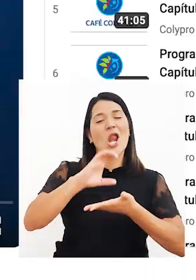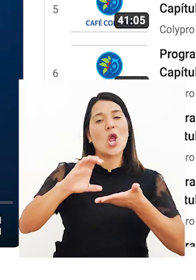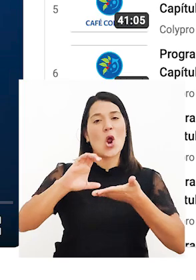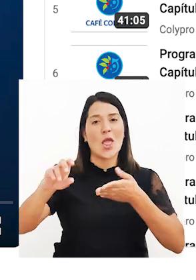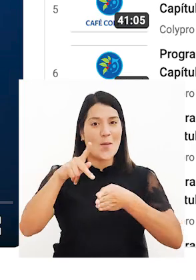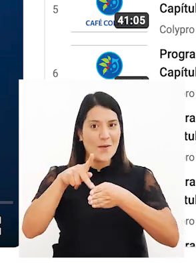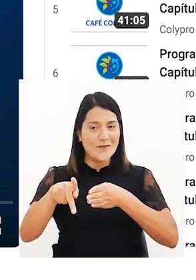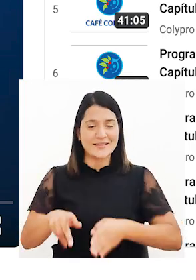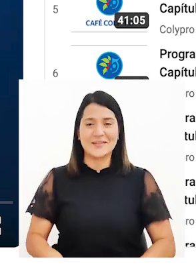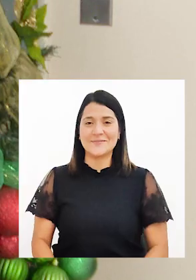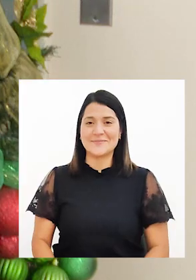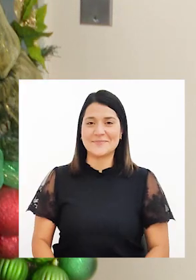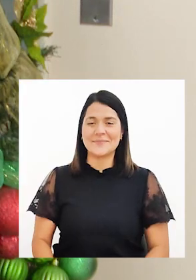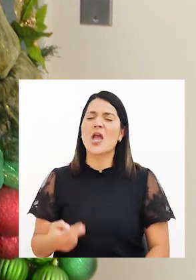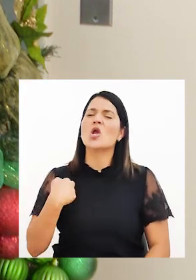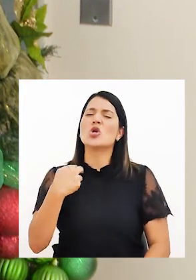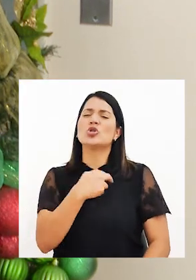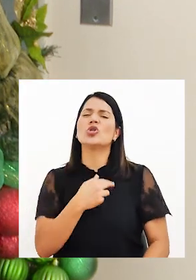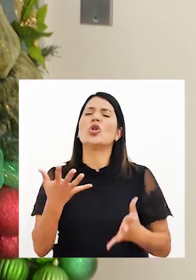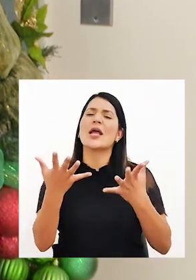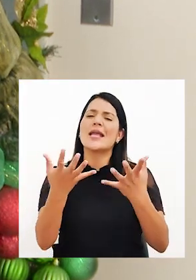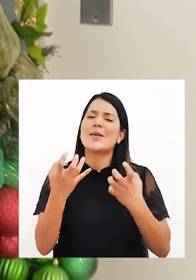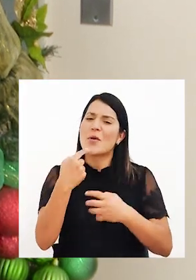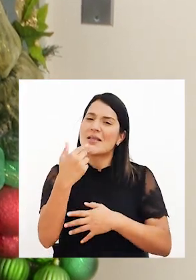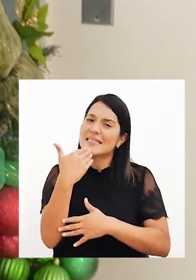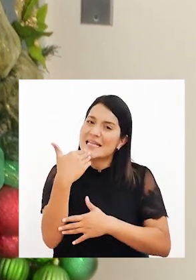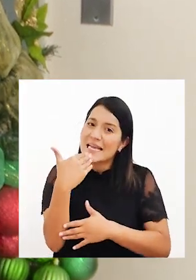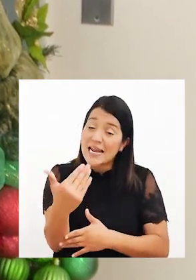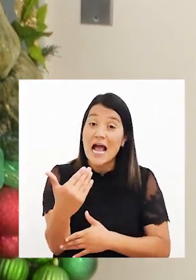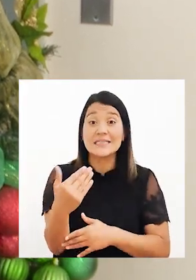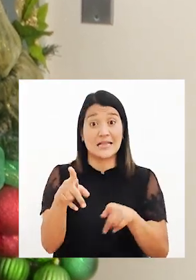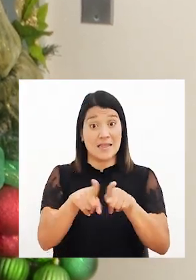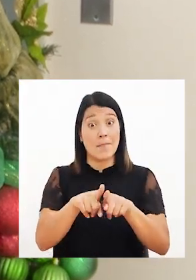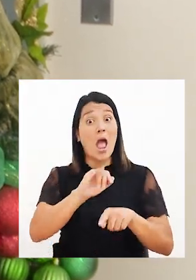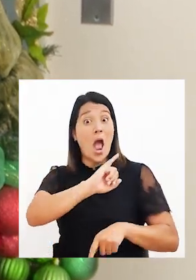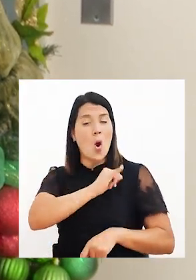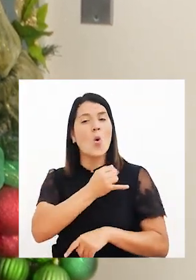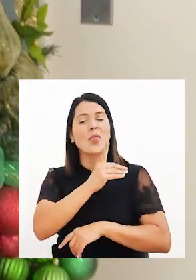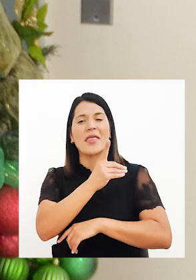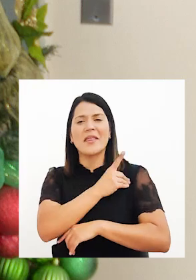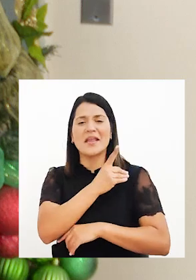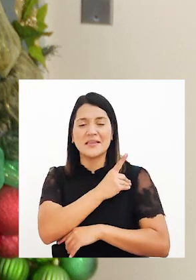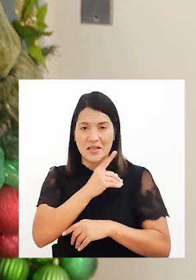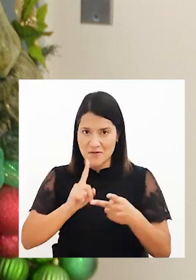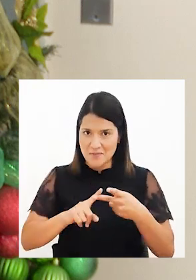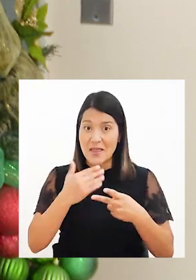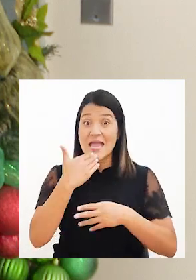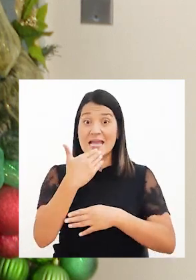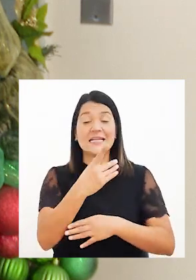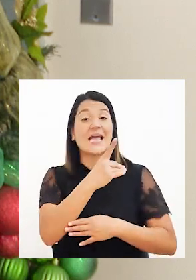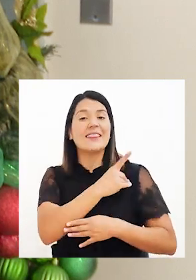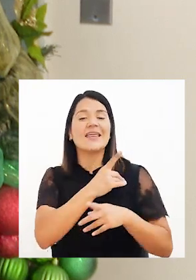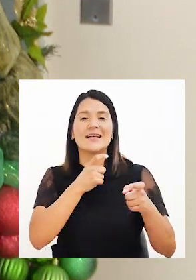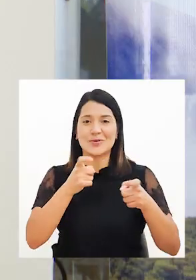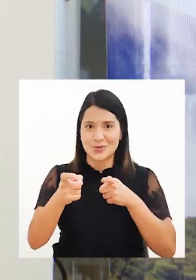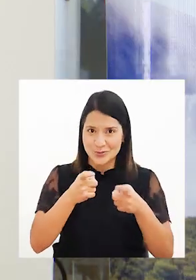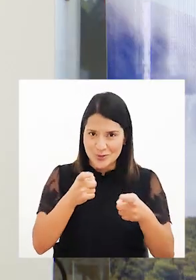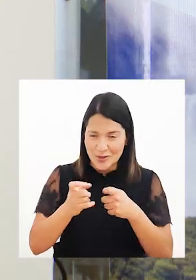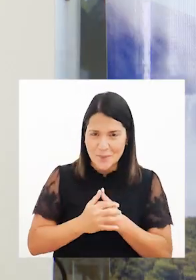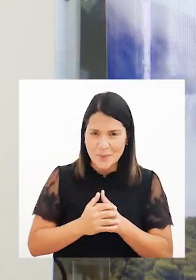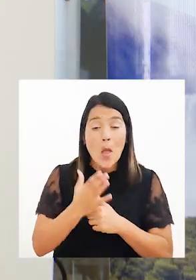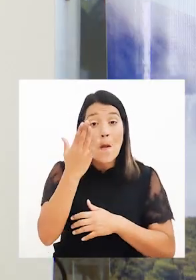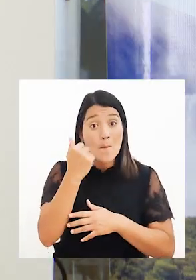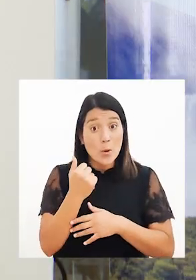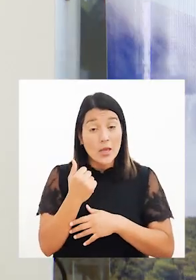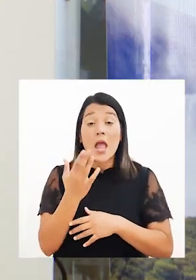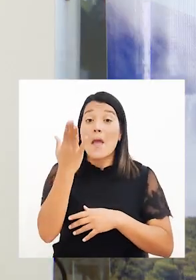Profesional. Queremos darle las gracias a nuestra Junta Directiva, a la Dirección Ejecutiva, porque